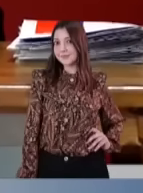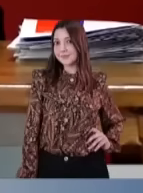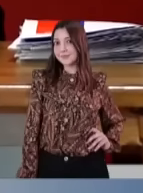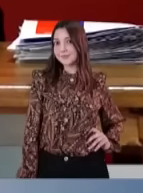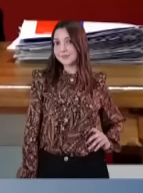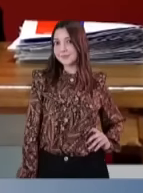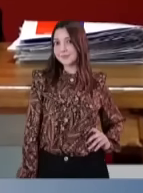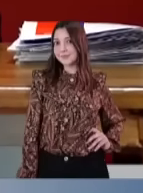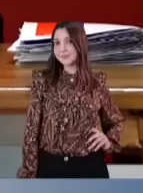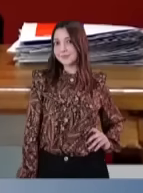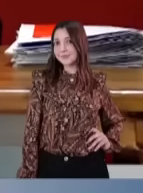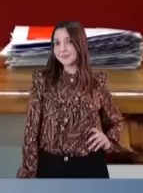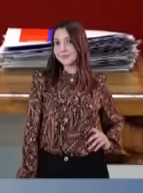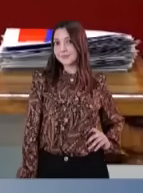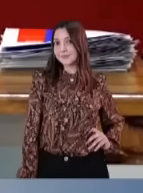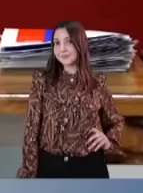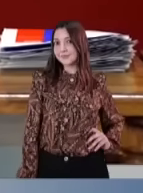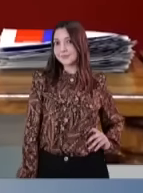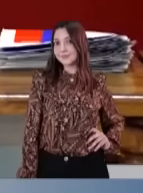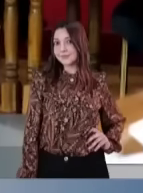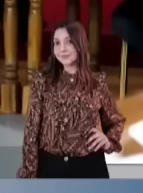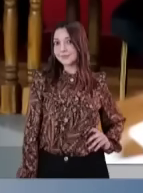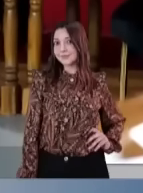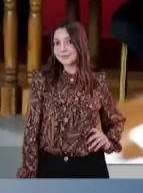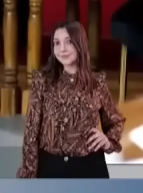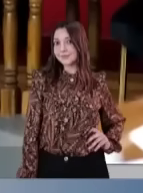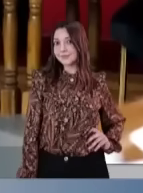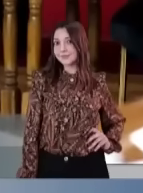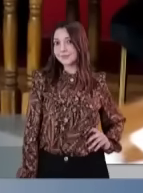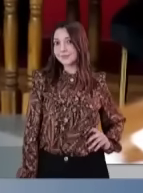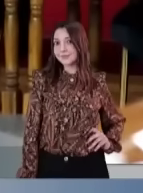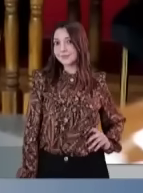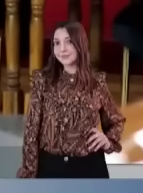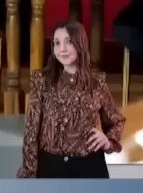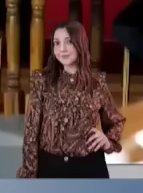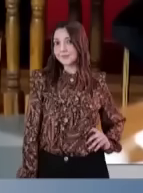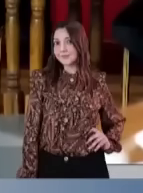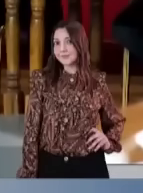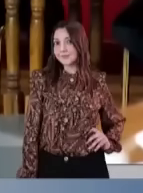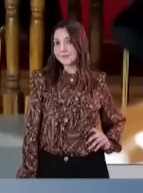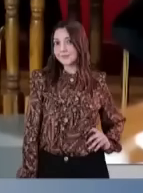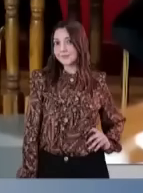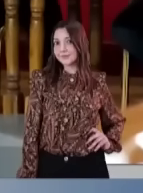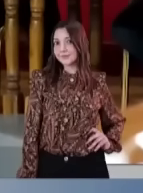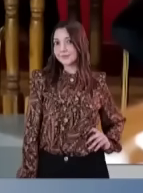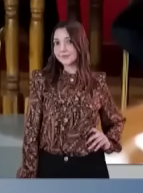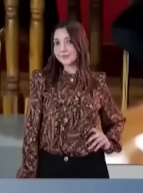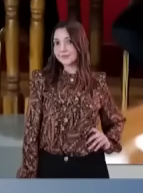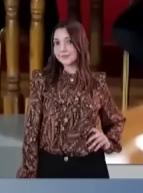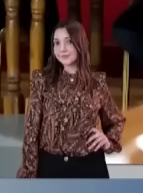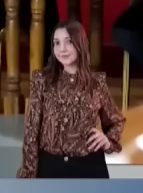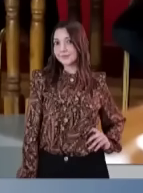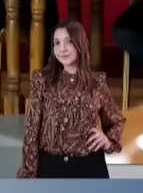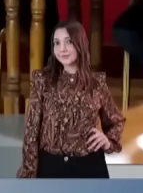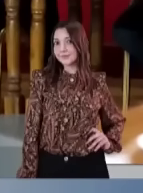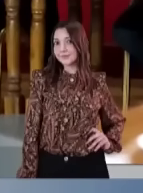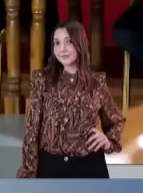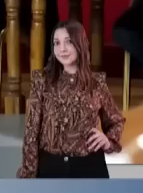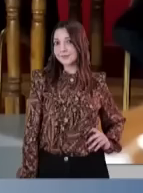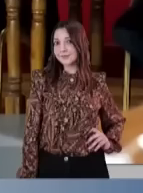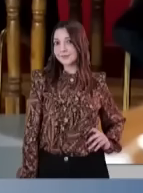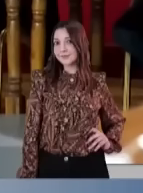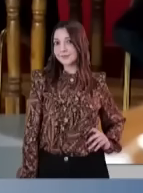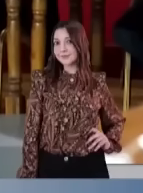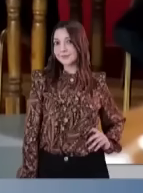además ocupando cada vez más espacios en el gobierno. Hay que comparar cómo partió el gobierno de Gabriel Boric y cómo está ahora, y el